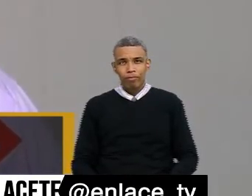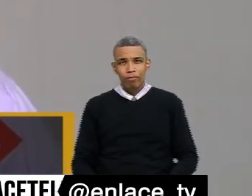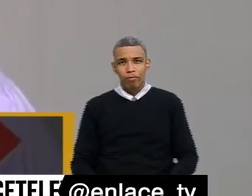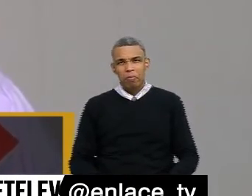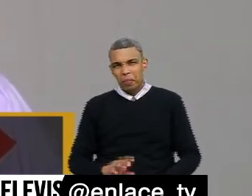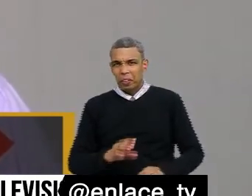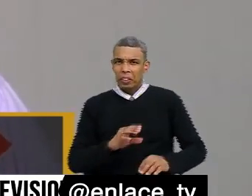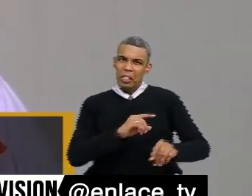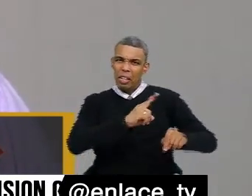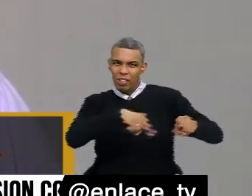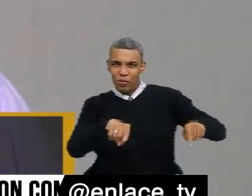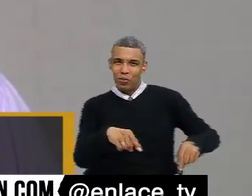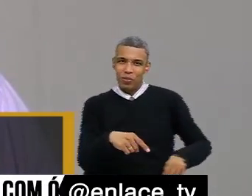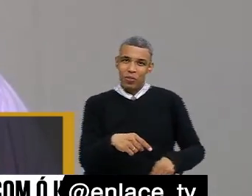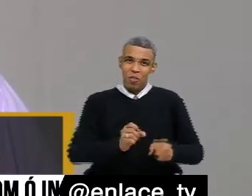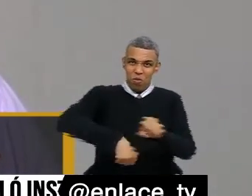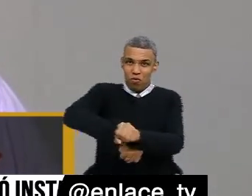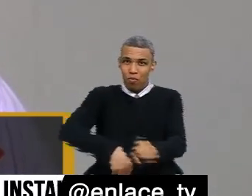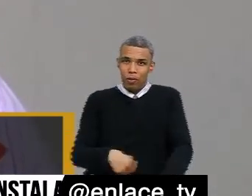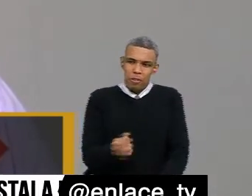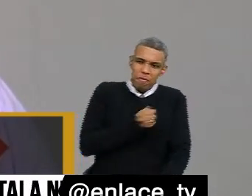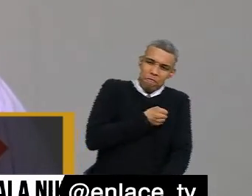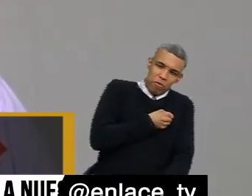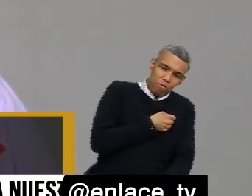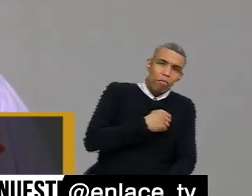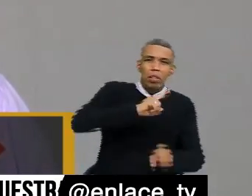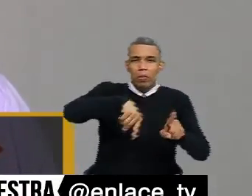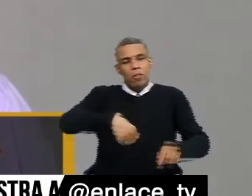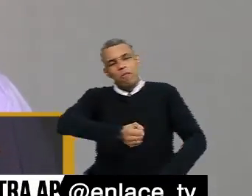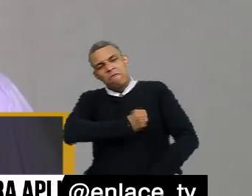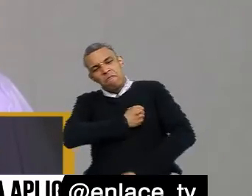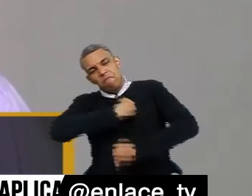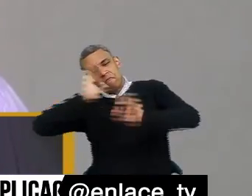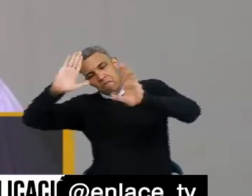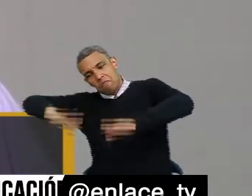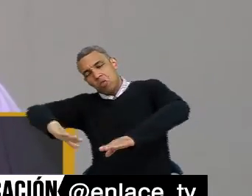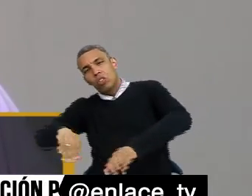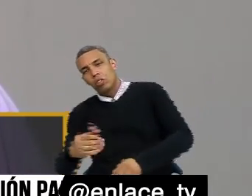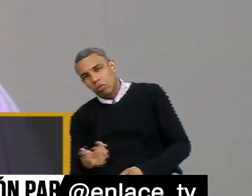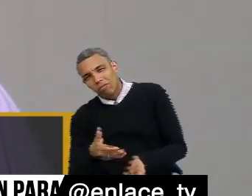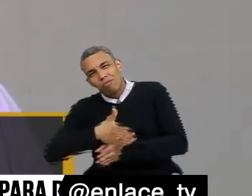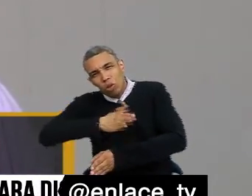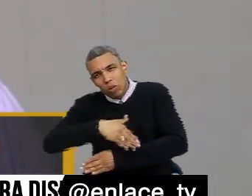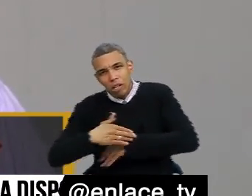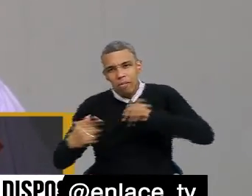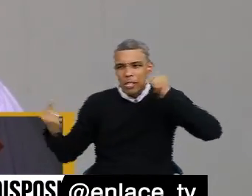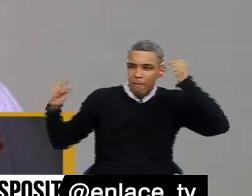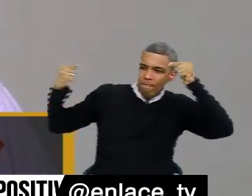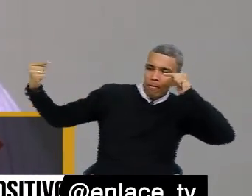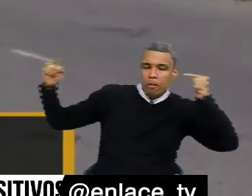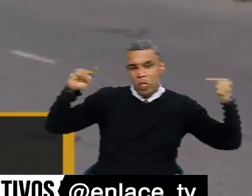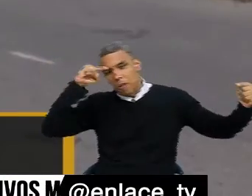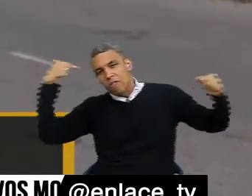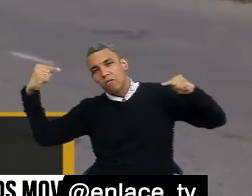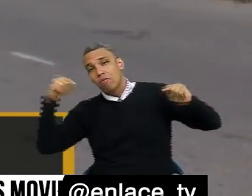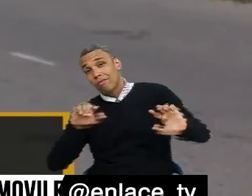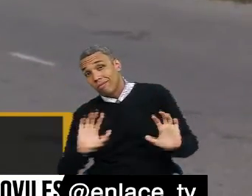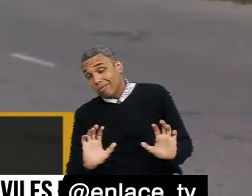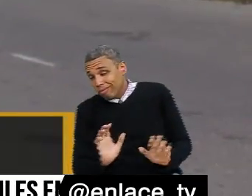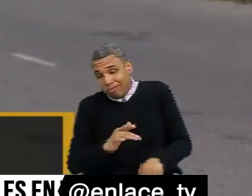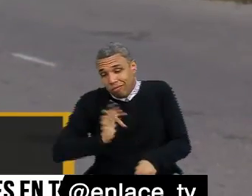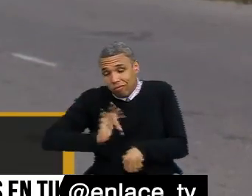hinchas que vienen esa otra cosa, pues entonces de esa forma cerrando vía ejercemos un mejor control. La Inspección